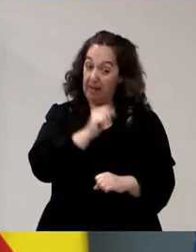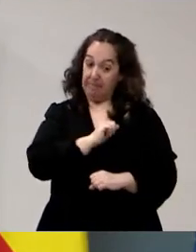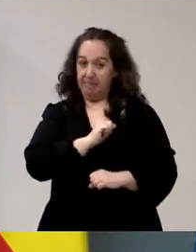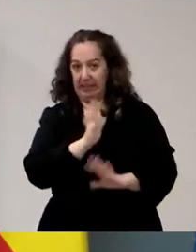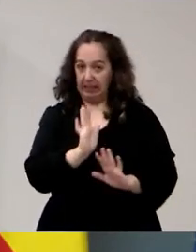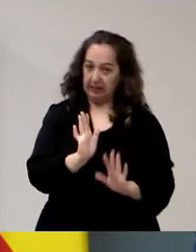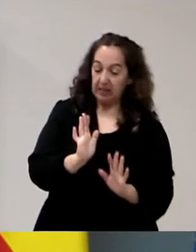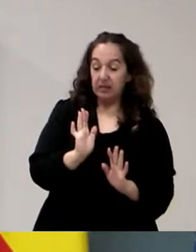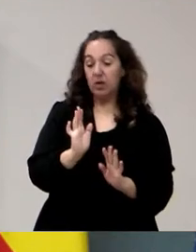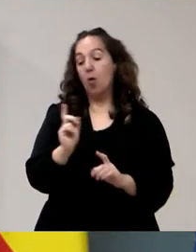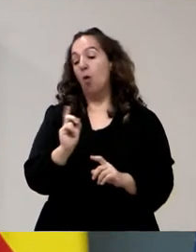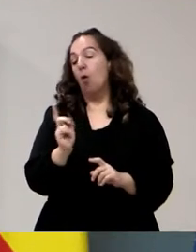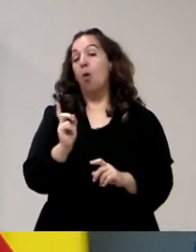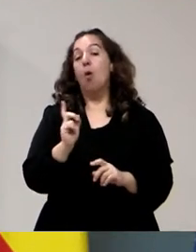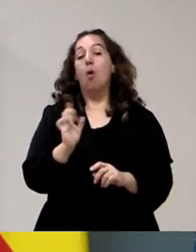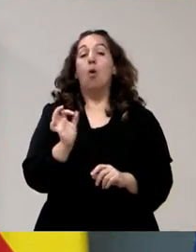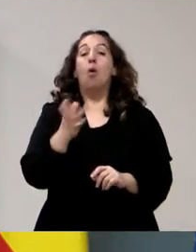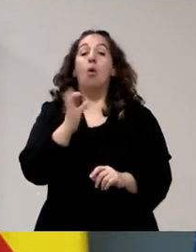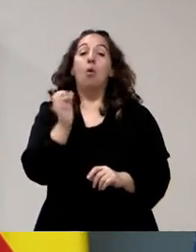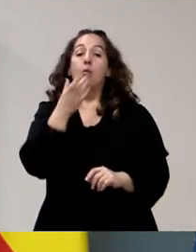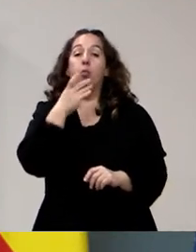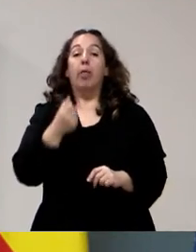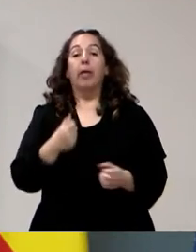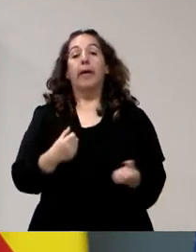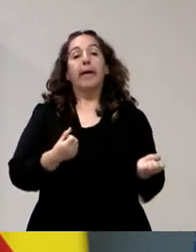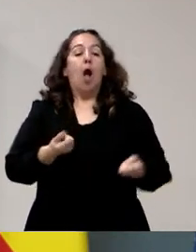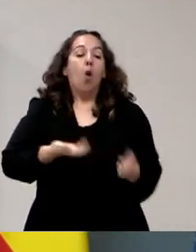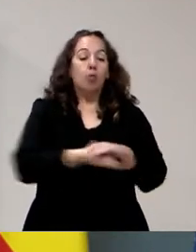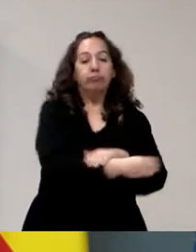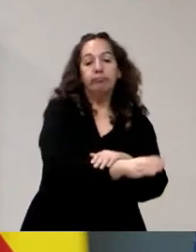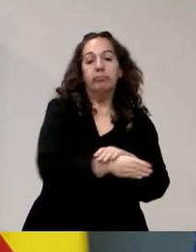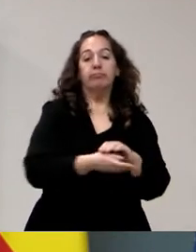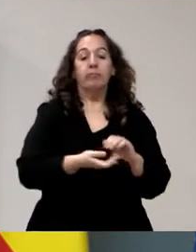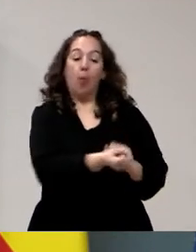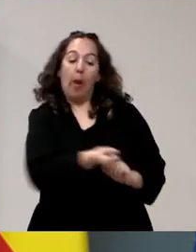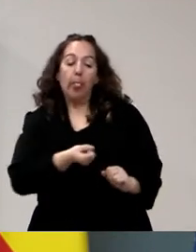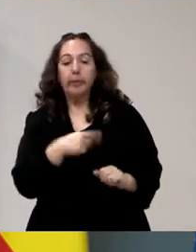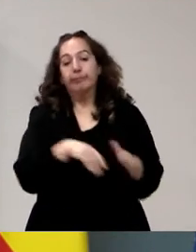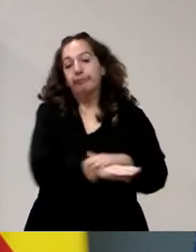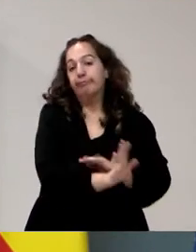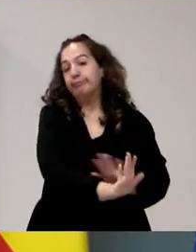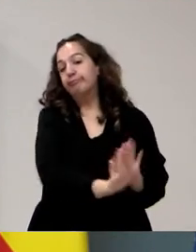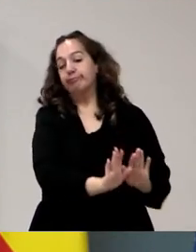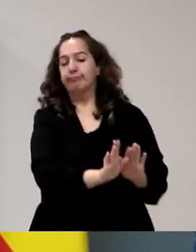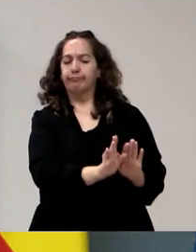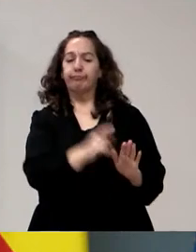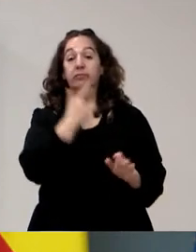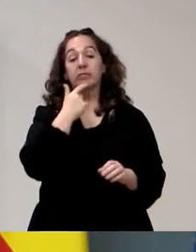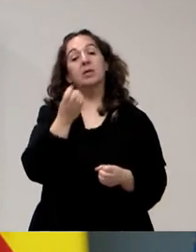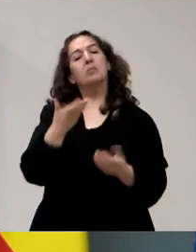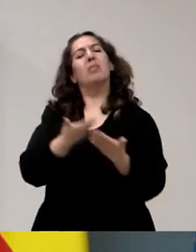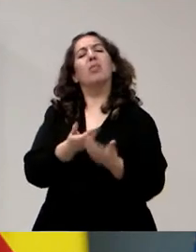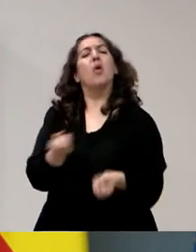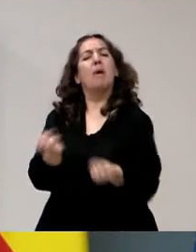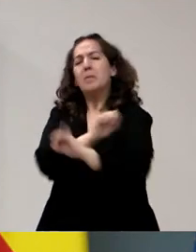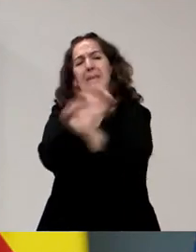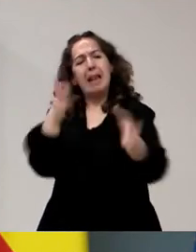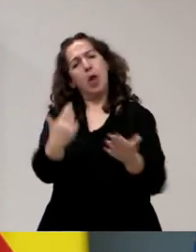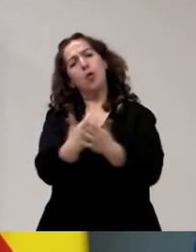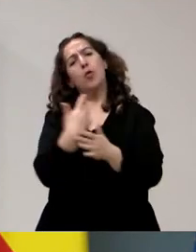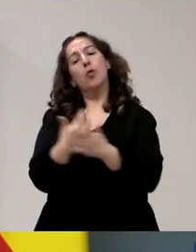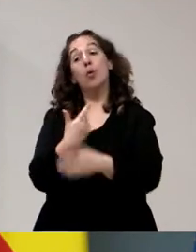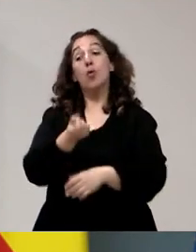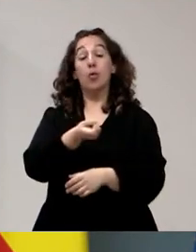están o han estado metidos en en un en un cajón le he pedido que nos acare las intenciones reales del